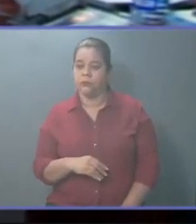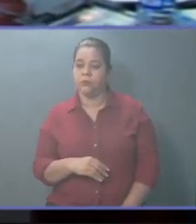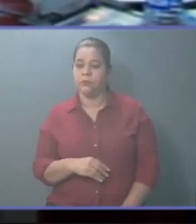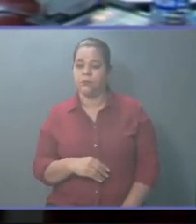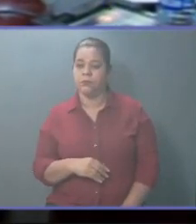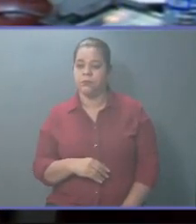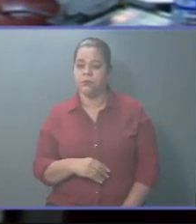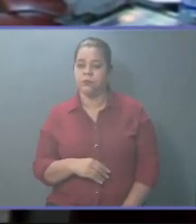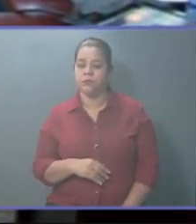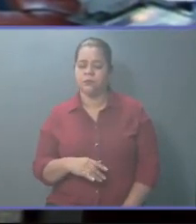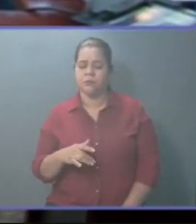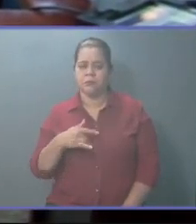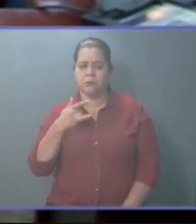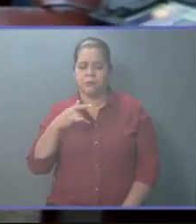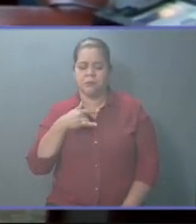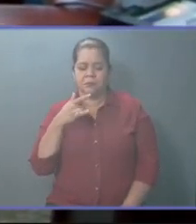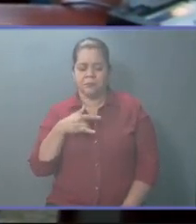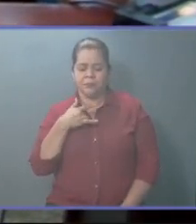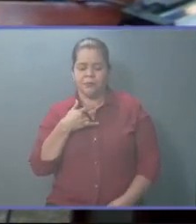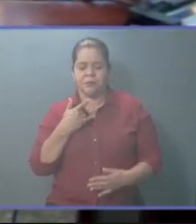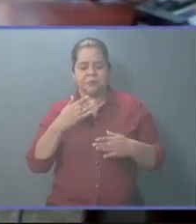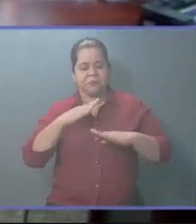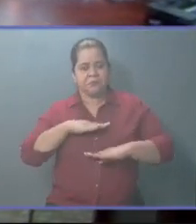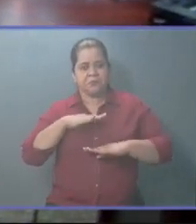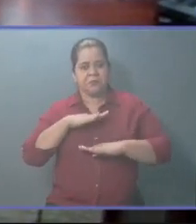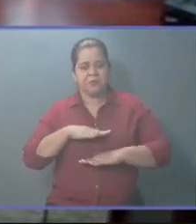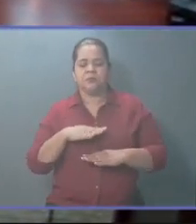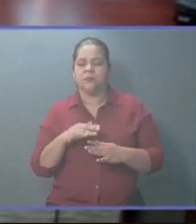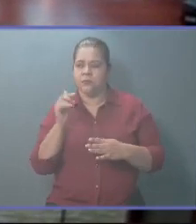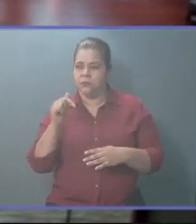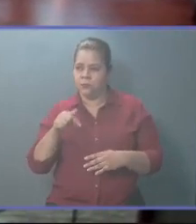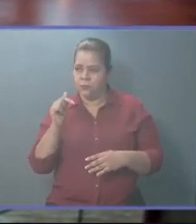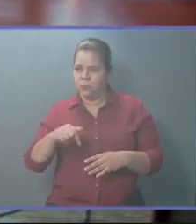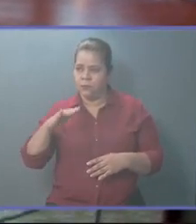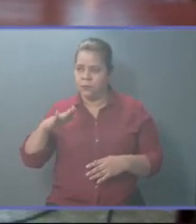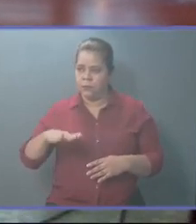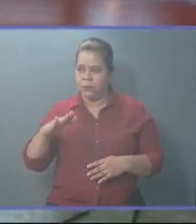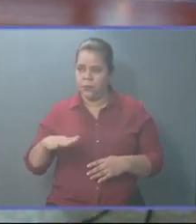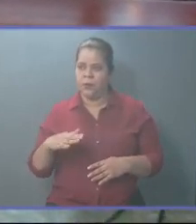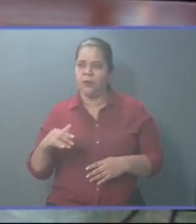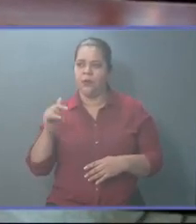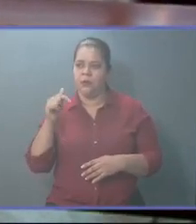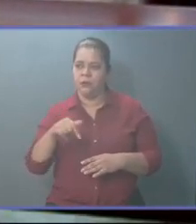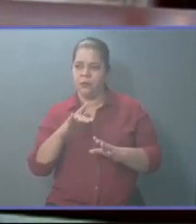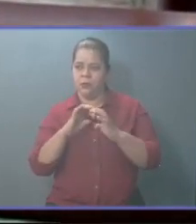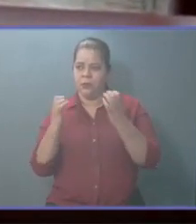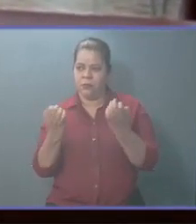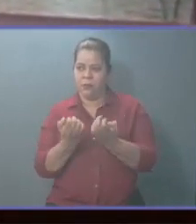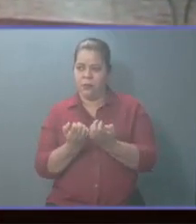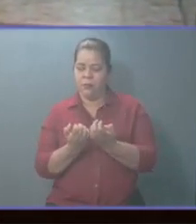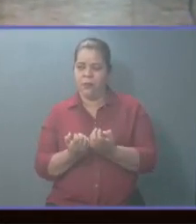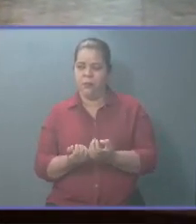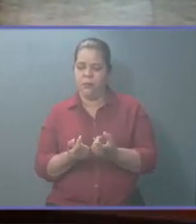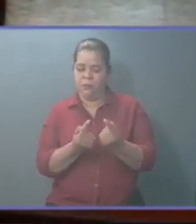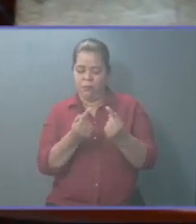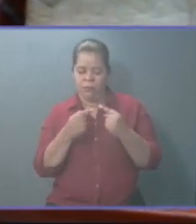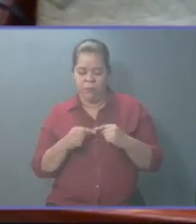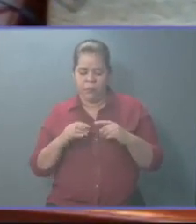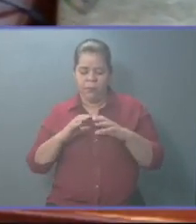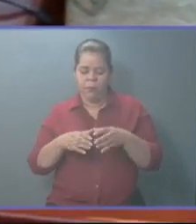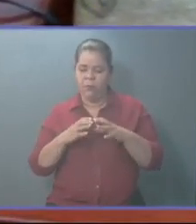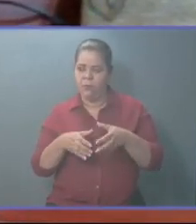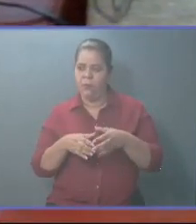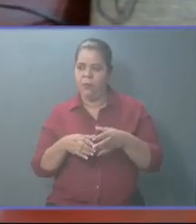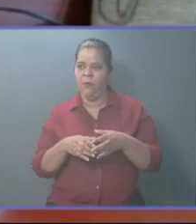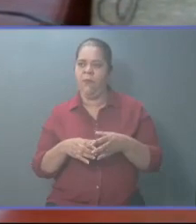Muy complacida de encontrarles en esta tarde a este equipo, a esta comisión